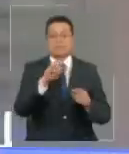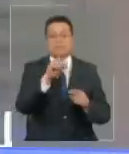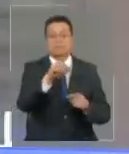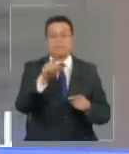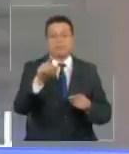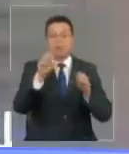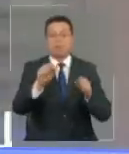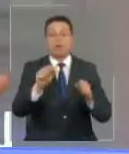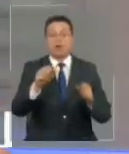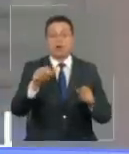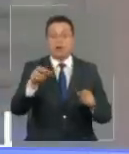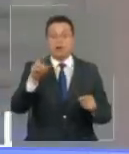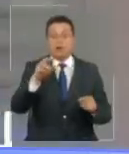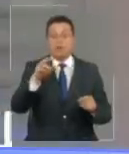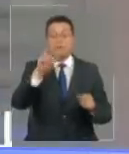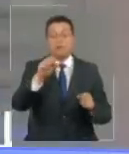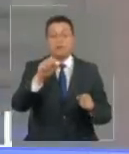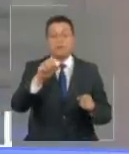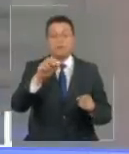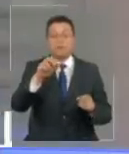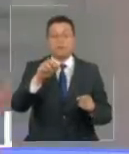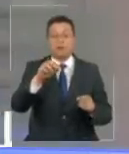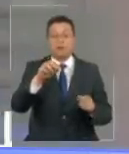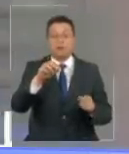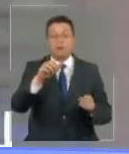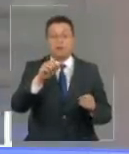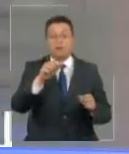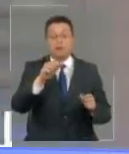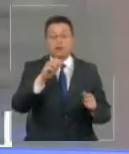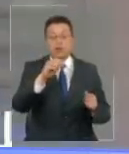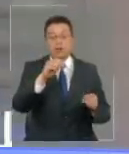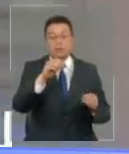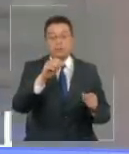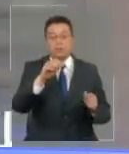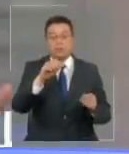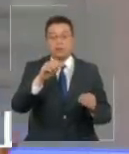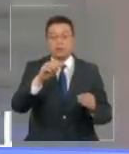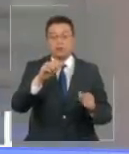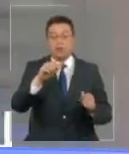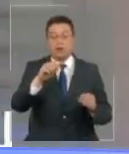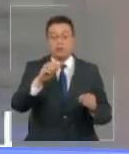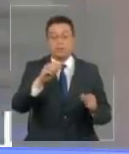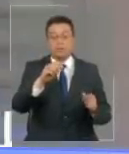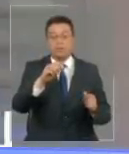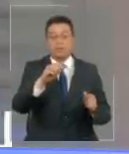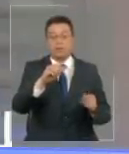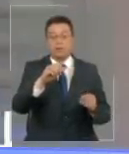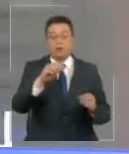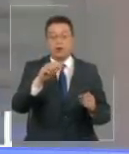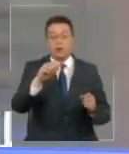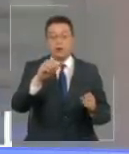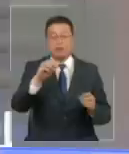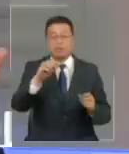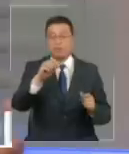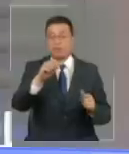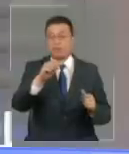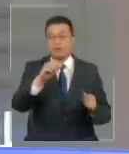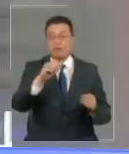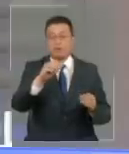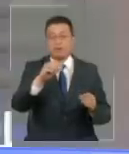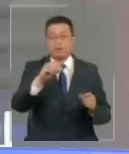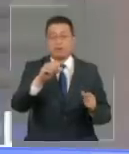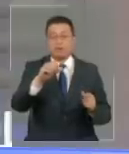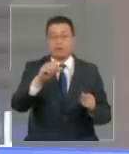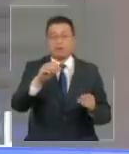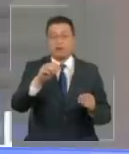¿Usted va a volver a permitir que las canchas de todos los barrios de nuestra comuna, nosotros hemos reparado más de 26, se vuelvan a arrendar